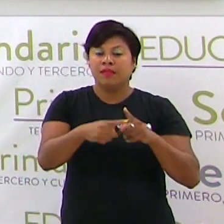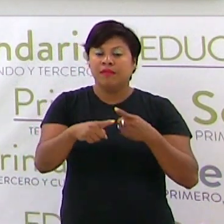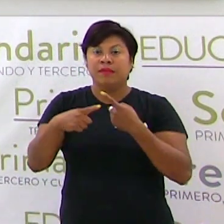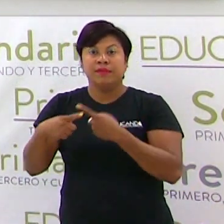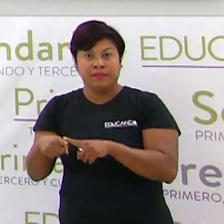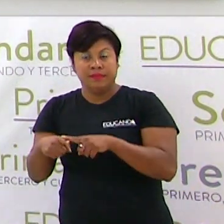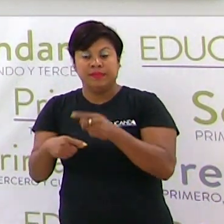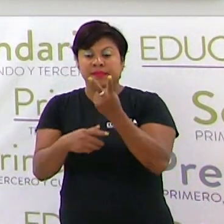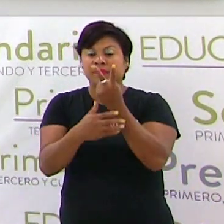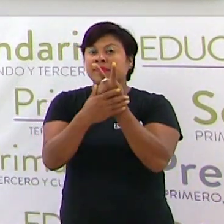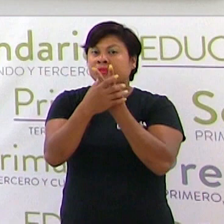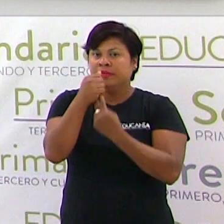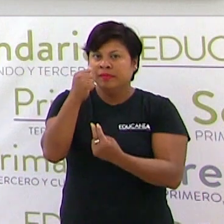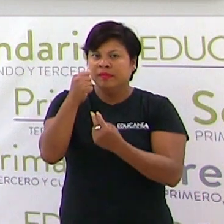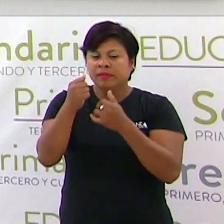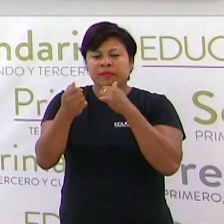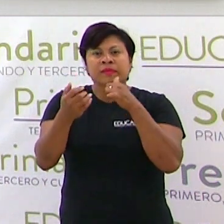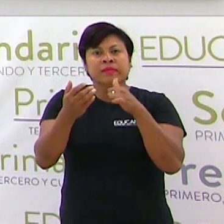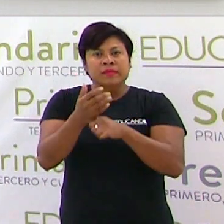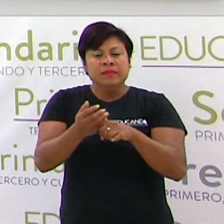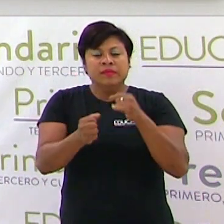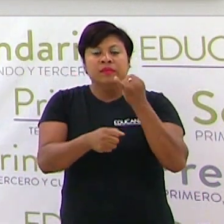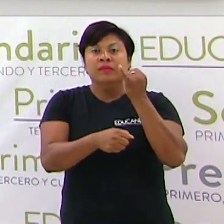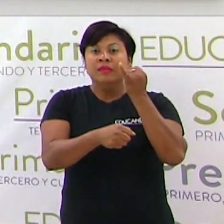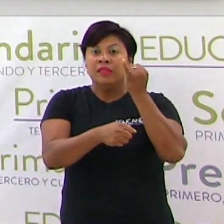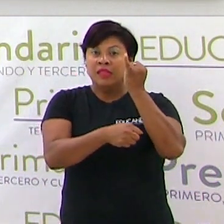entre la carta